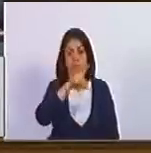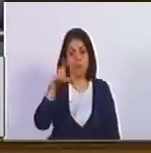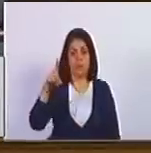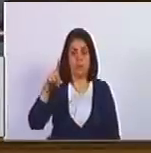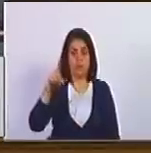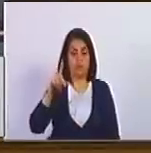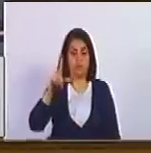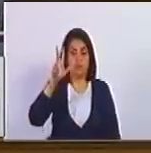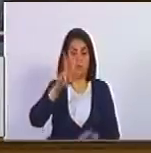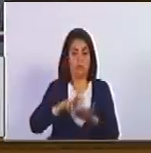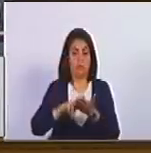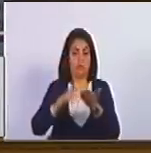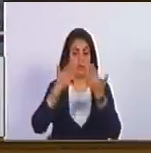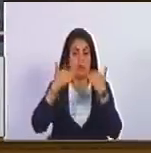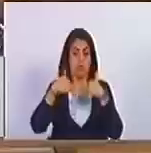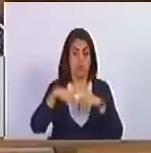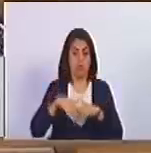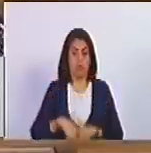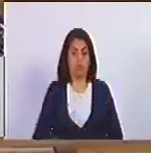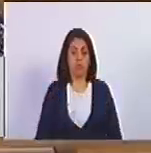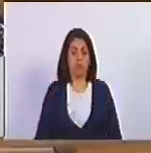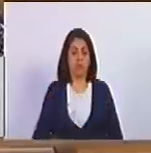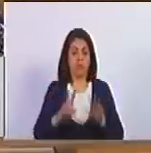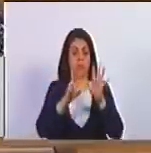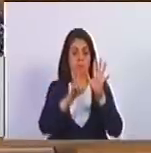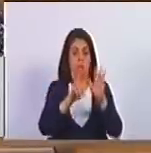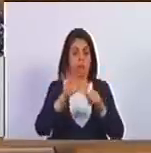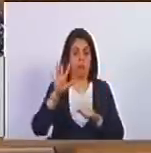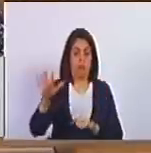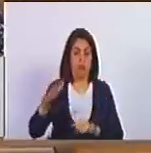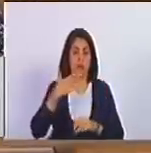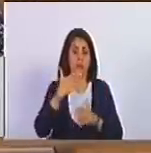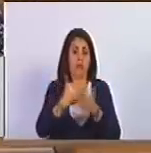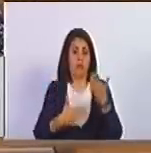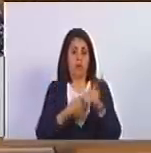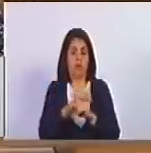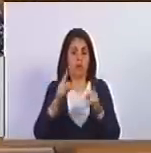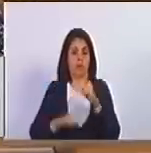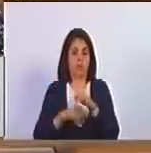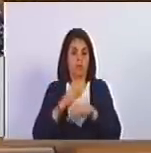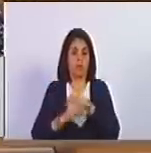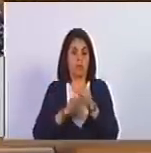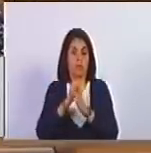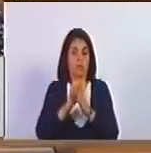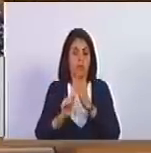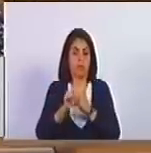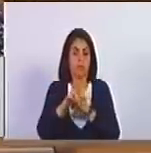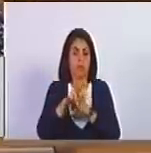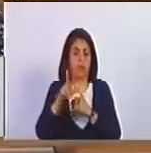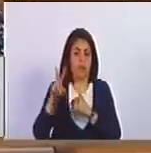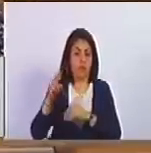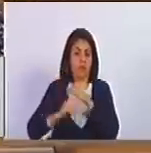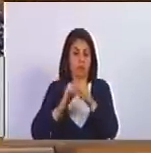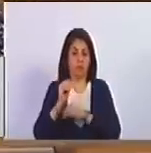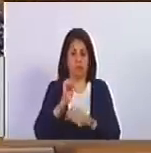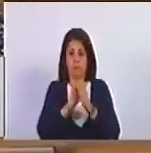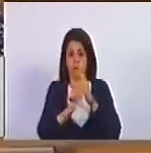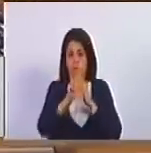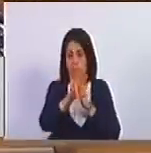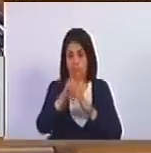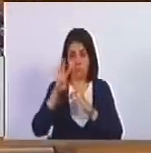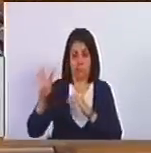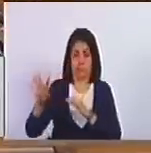epígrafe. Aprobado. Siguiente. Septuagésimo quinto. Se propone modificar el artículo 33, que pasa a ser el